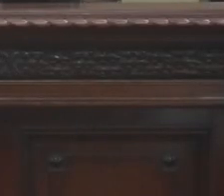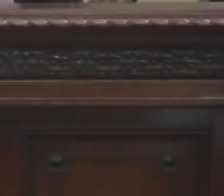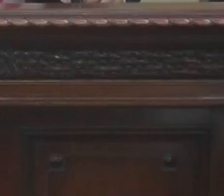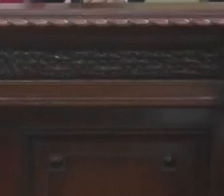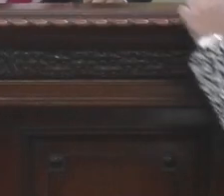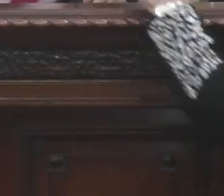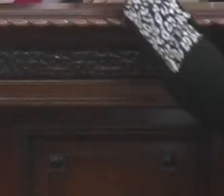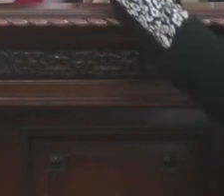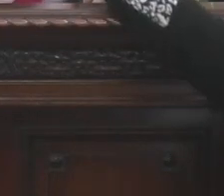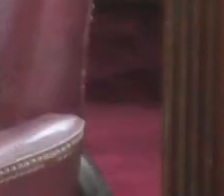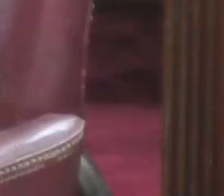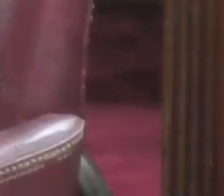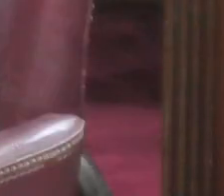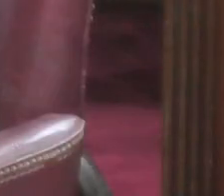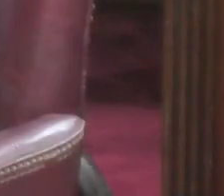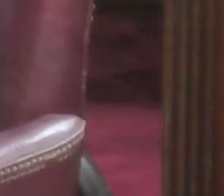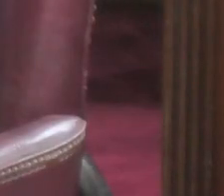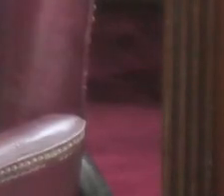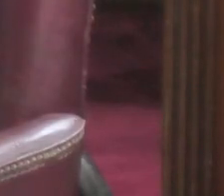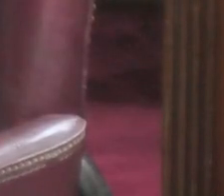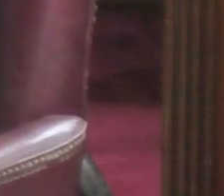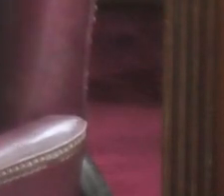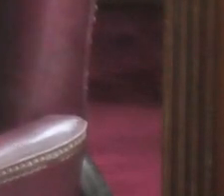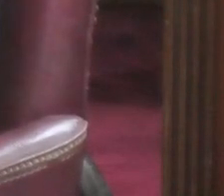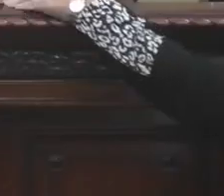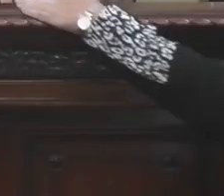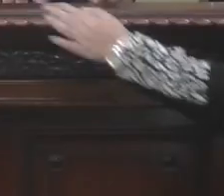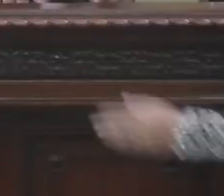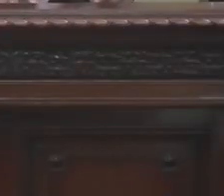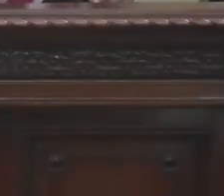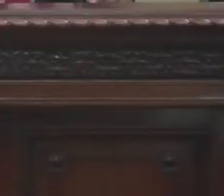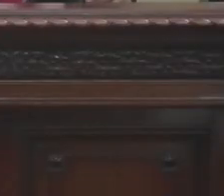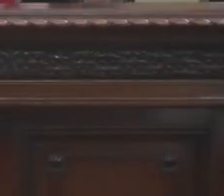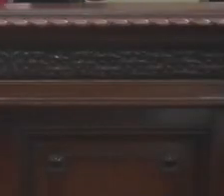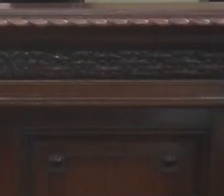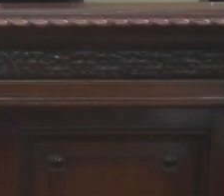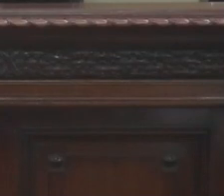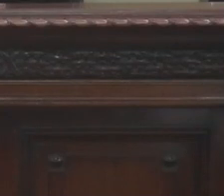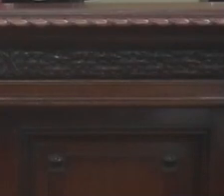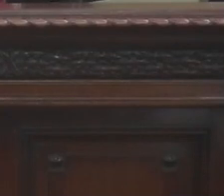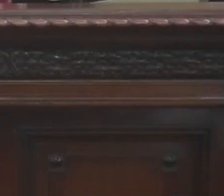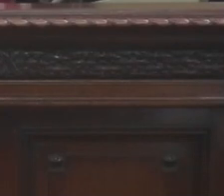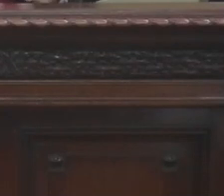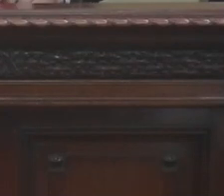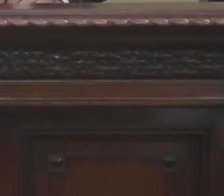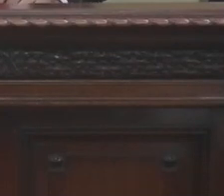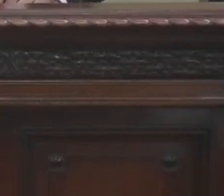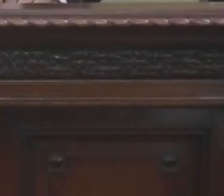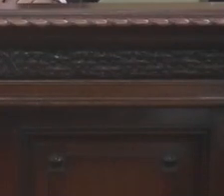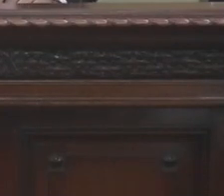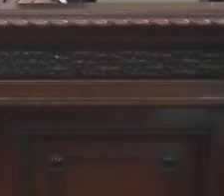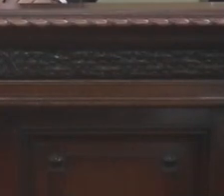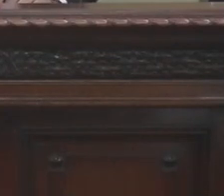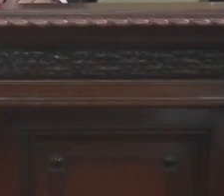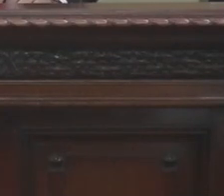entidades lésbicas de acuerdo para abstención bien a consideración el